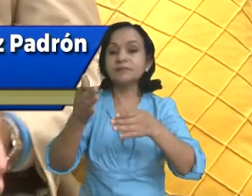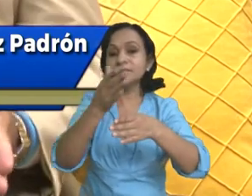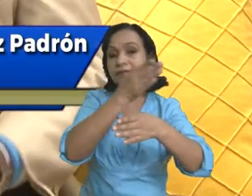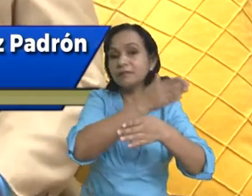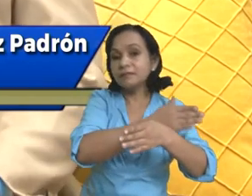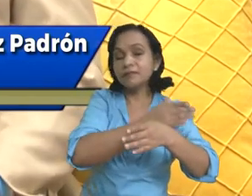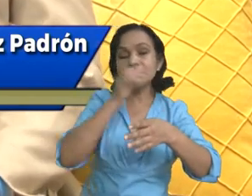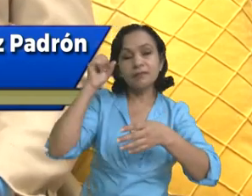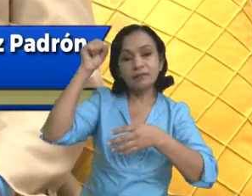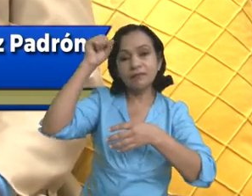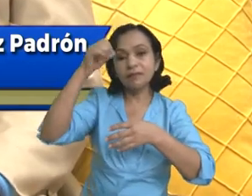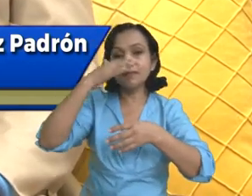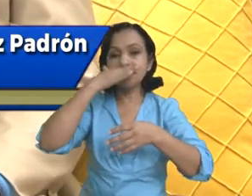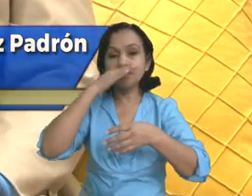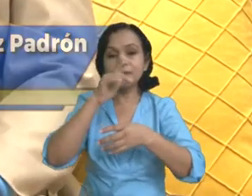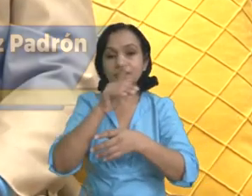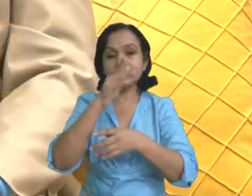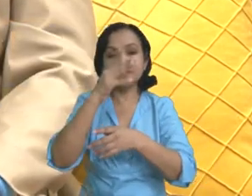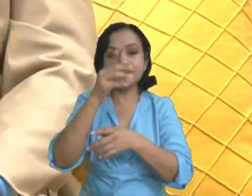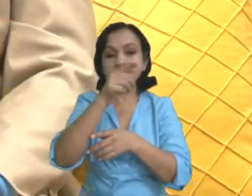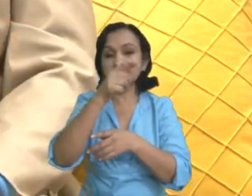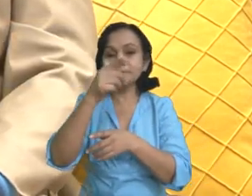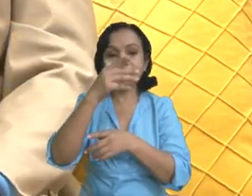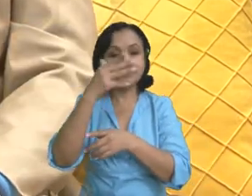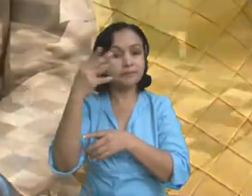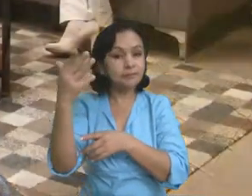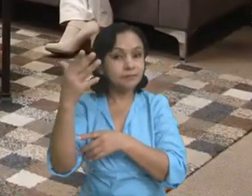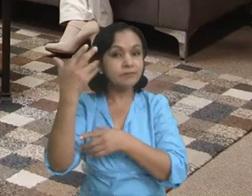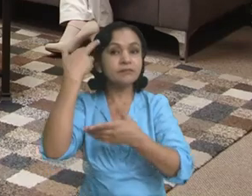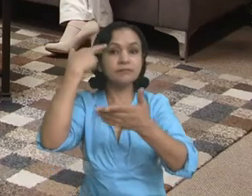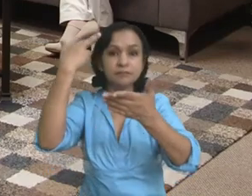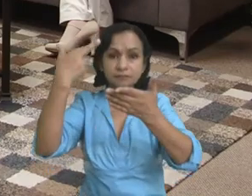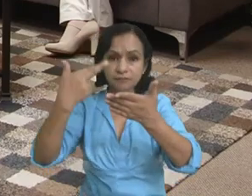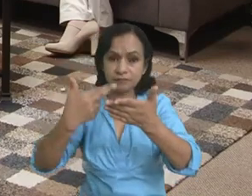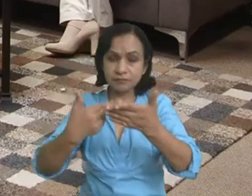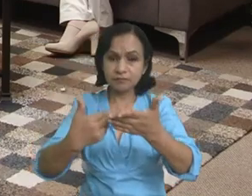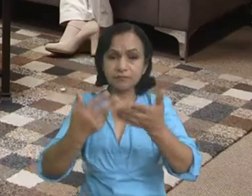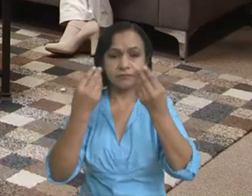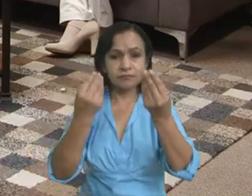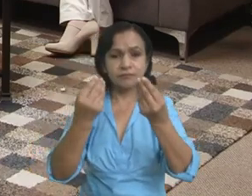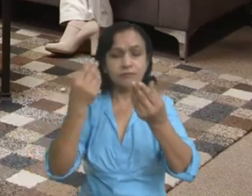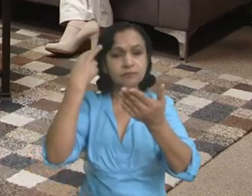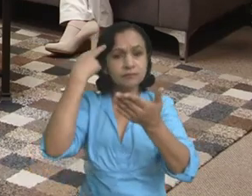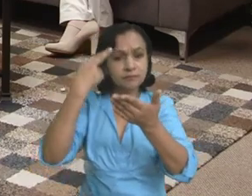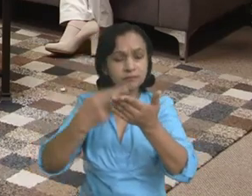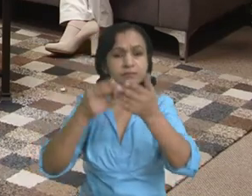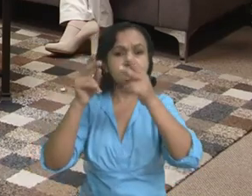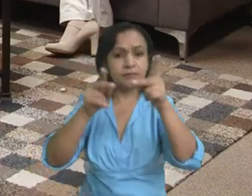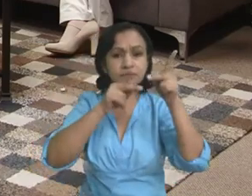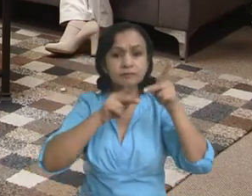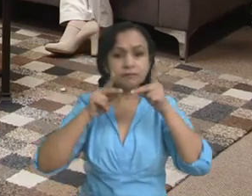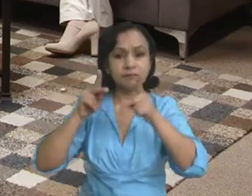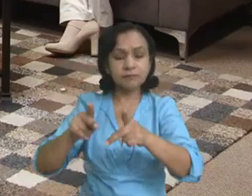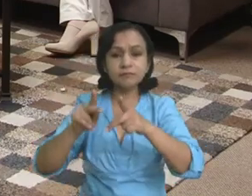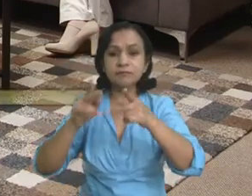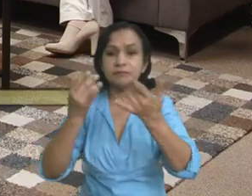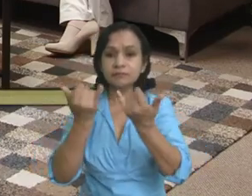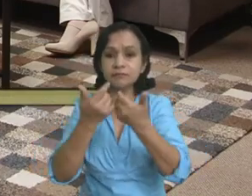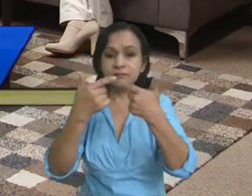triunfo sandinista en 1979, okay. Pero recordemos, y mucha gente nos lo recuerda acá, la presencia de